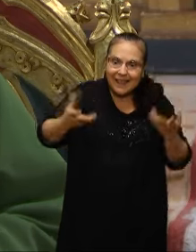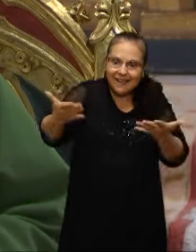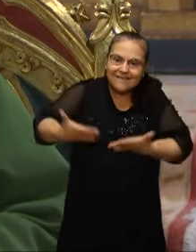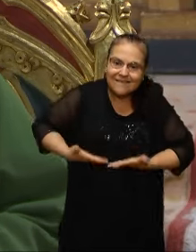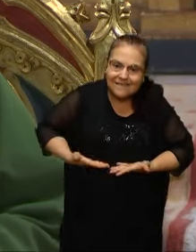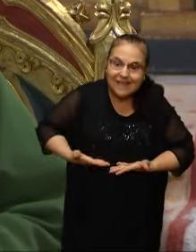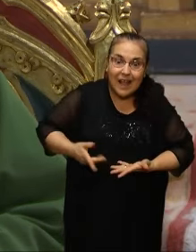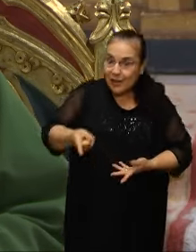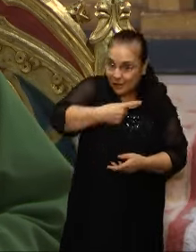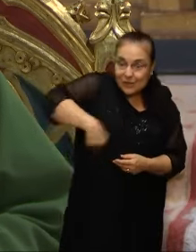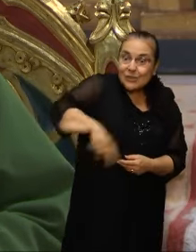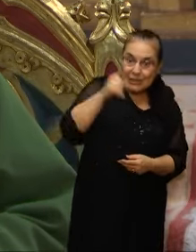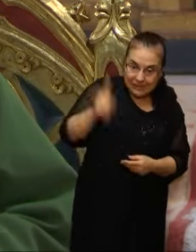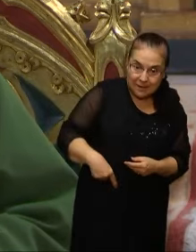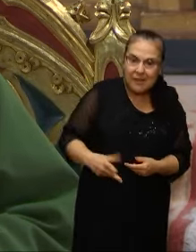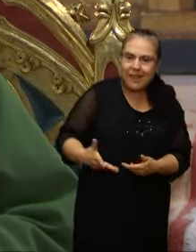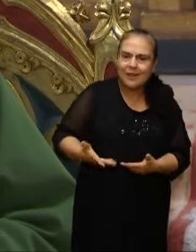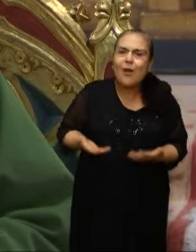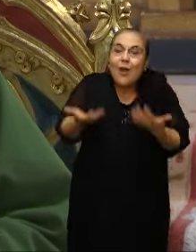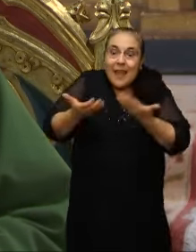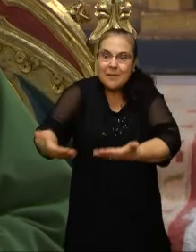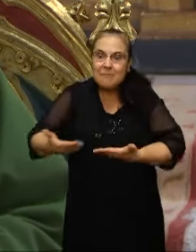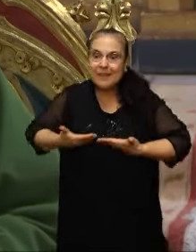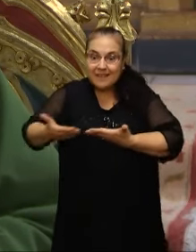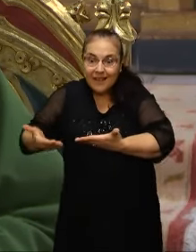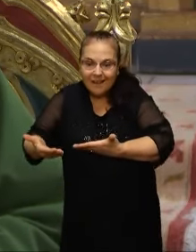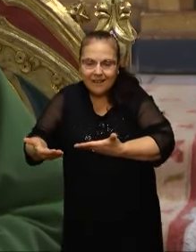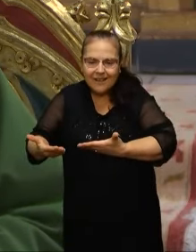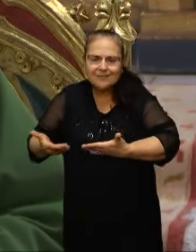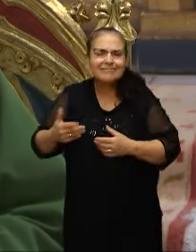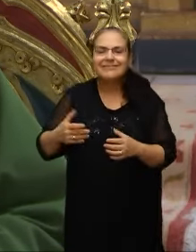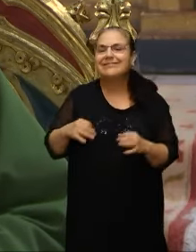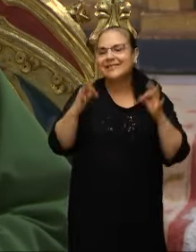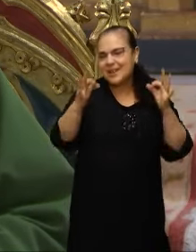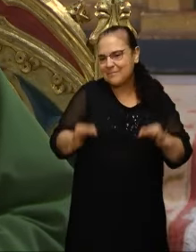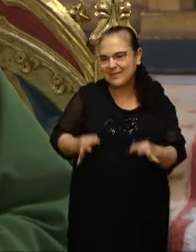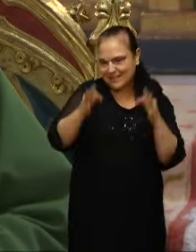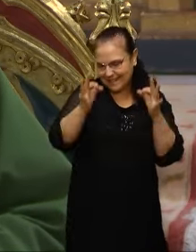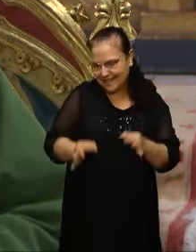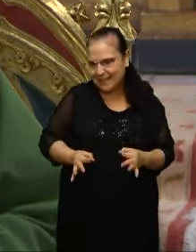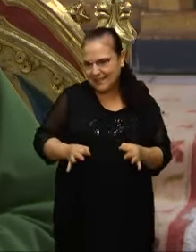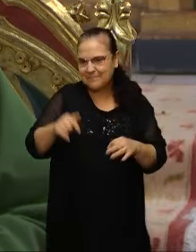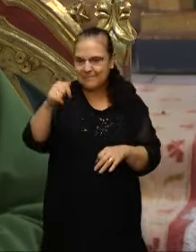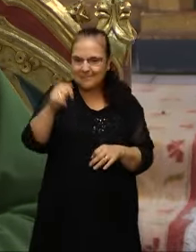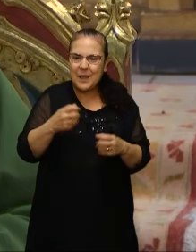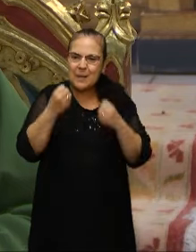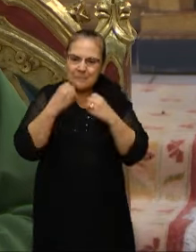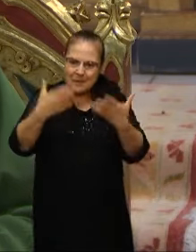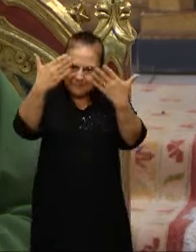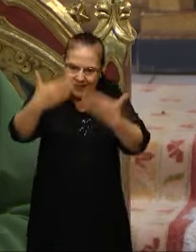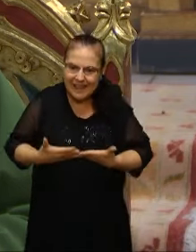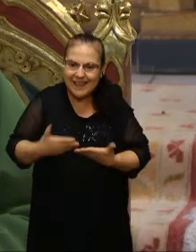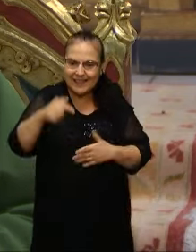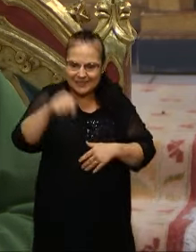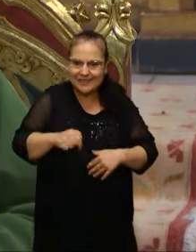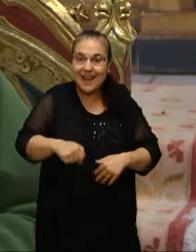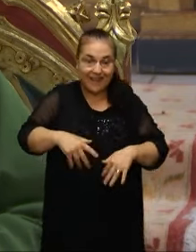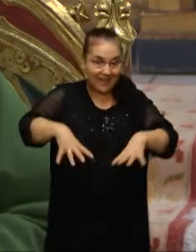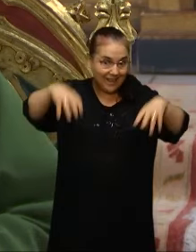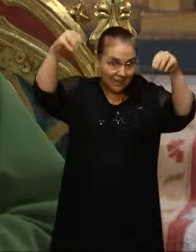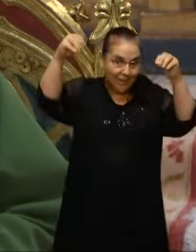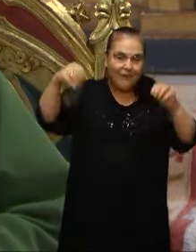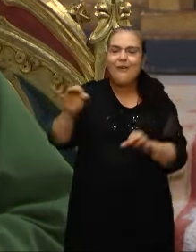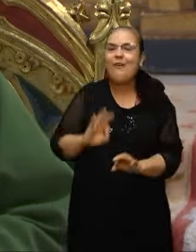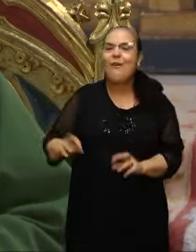aquí también invitemos a todos al banquete como siempre bienvenidos los que estáis aquí los que nos veis a través de 1 en estos misterios